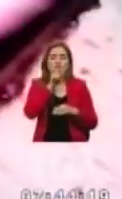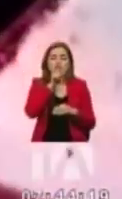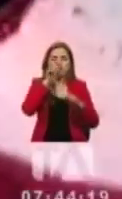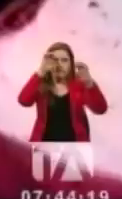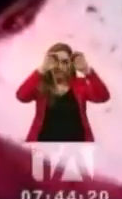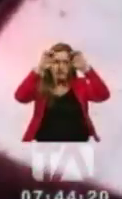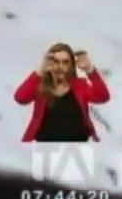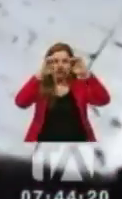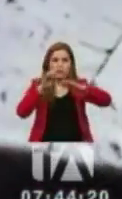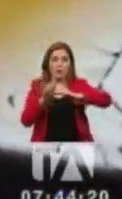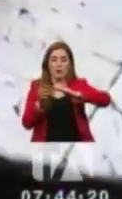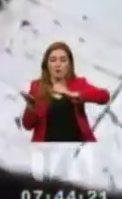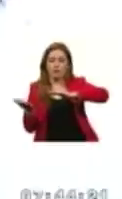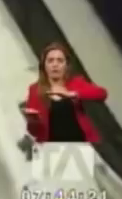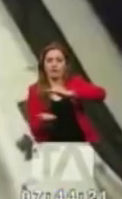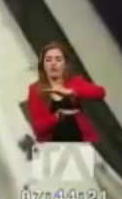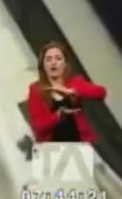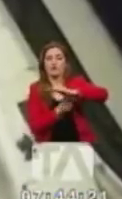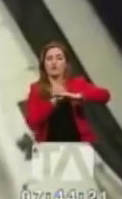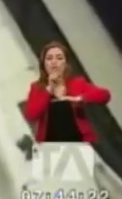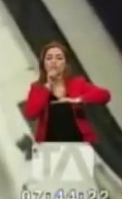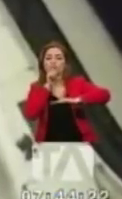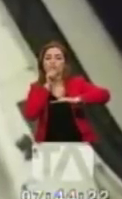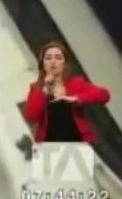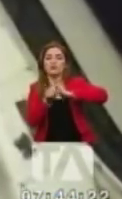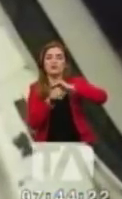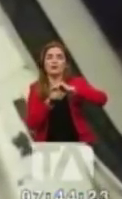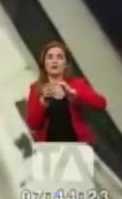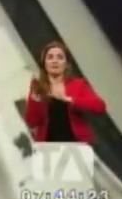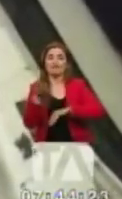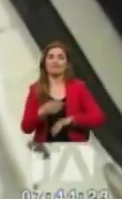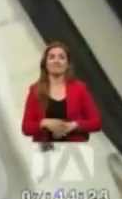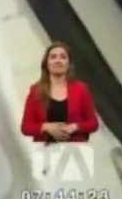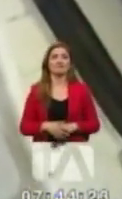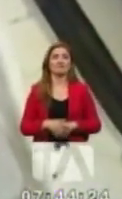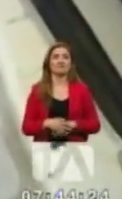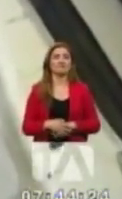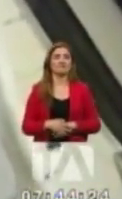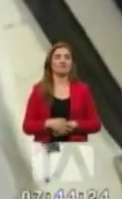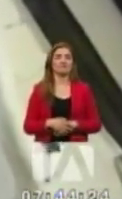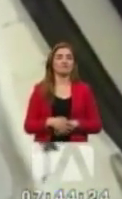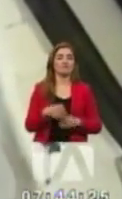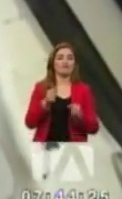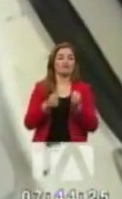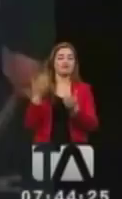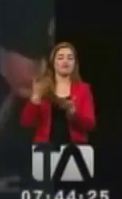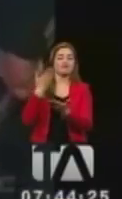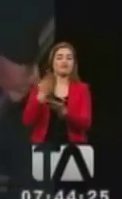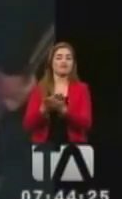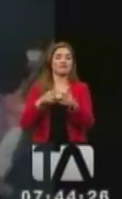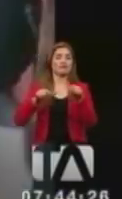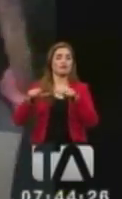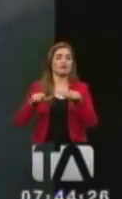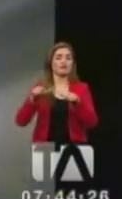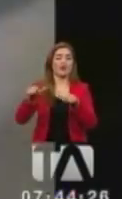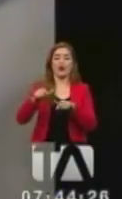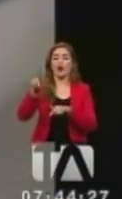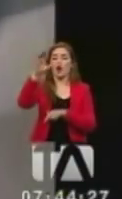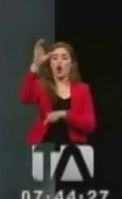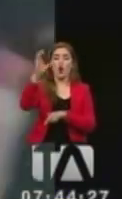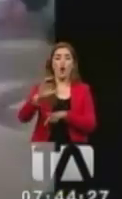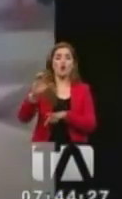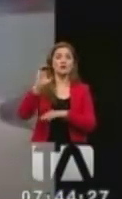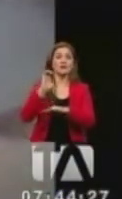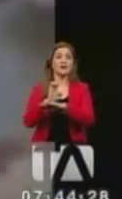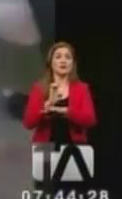estratégicas construidos en la estructura de vehículos particulares que eran llevados hasta centros de acopio ubicados en el perfil costanero